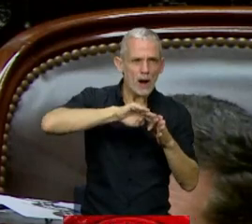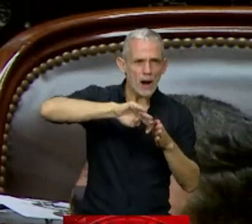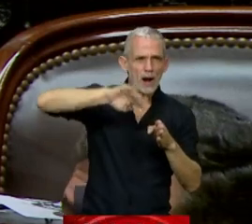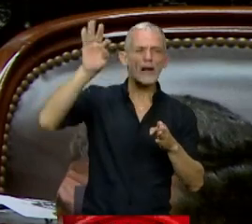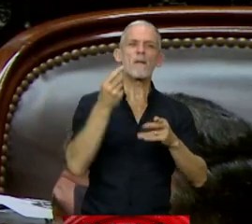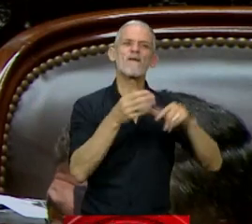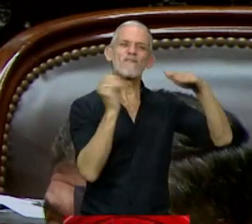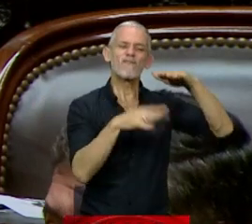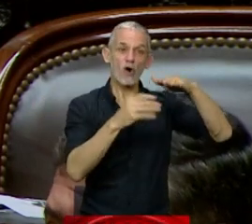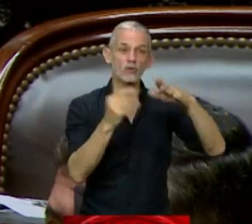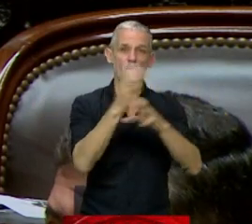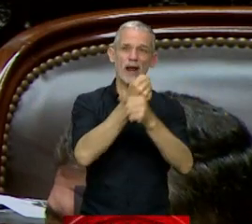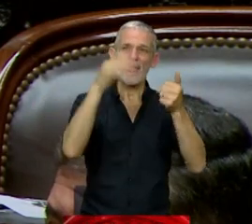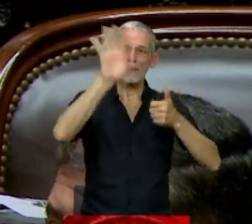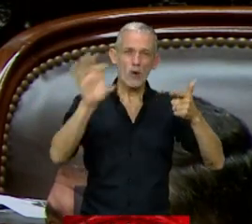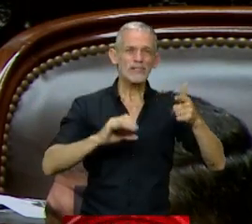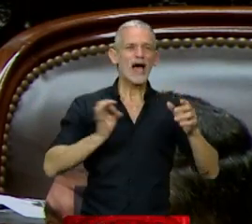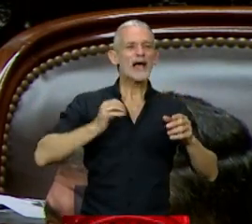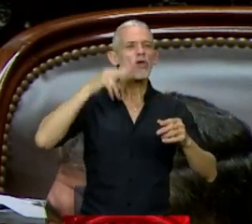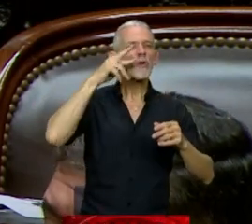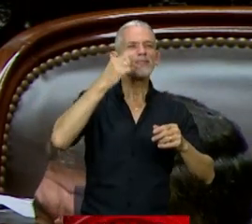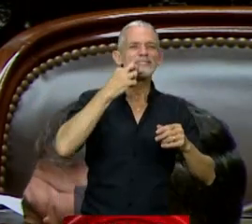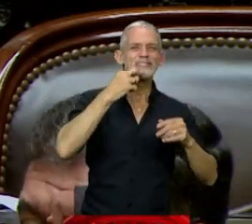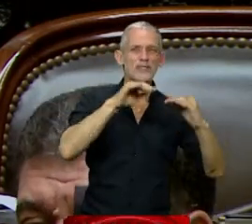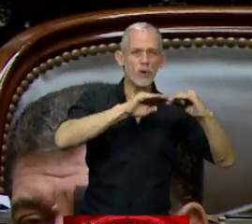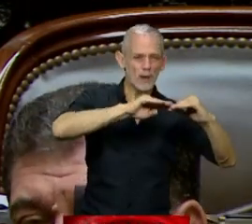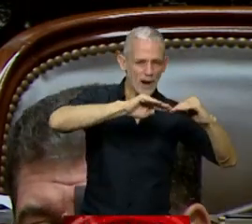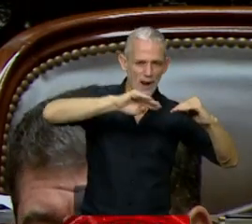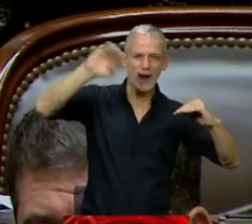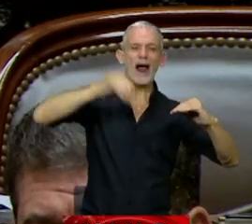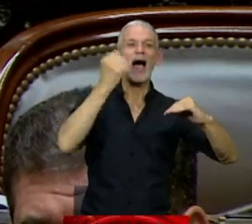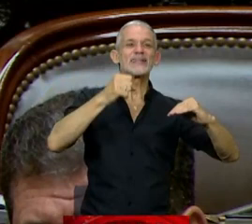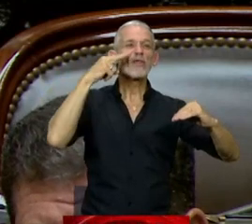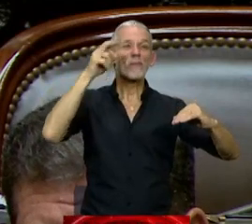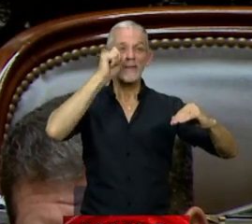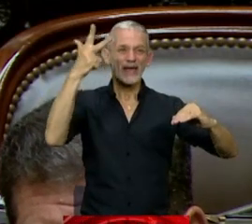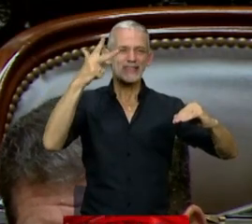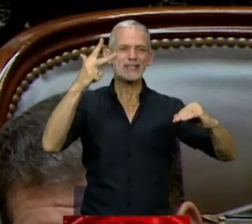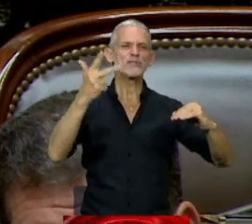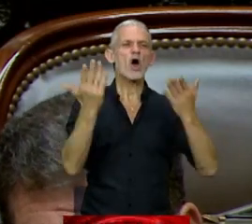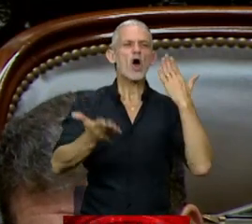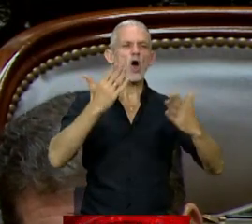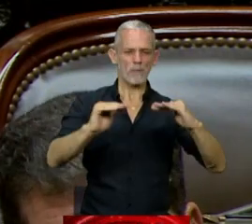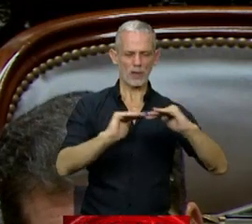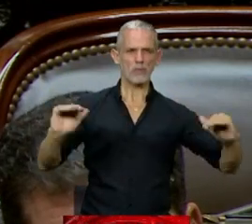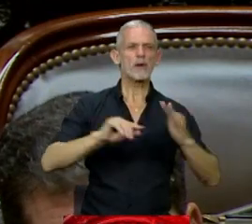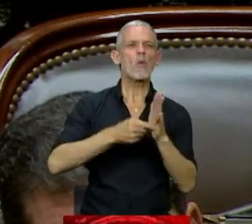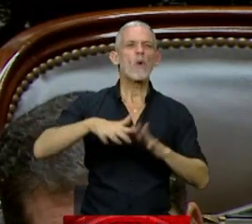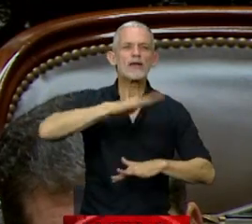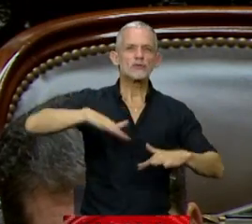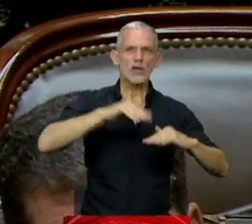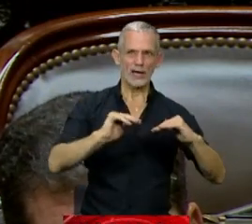Fondo Compensador para el Interior del 2019 al 2023 en comparación con el del AMBA,